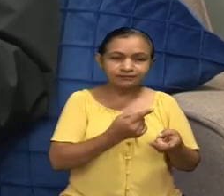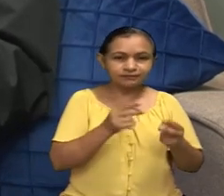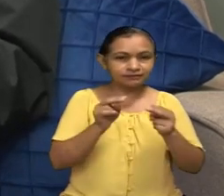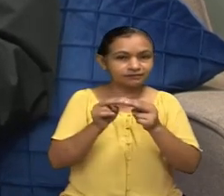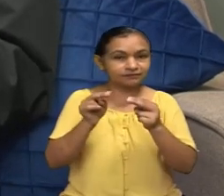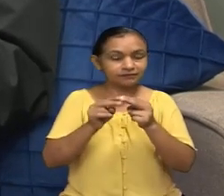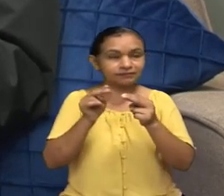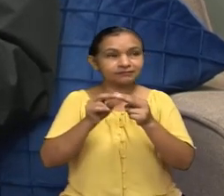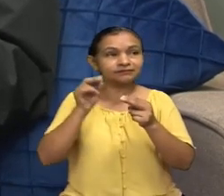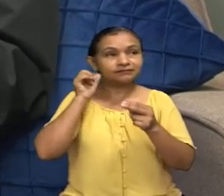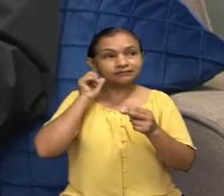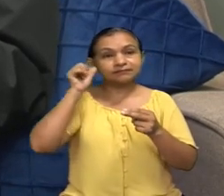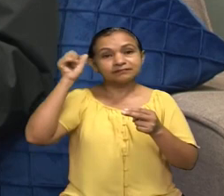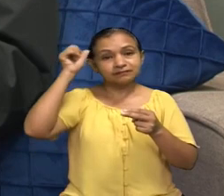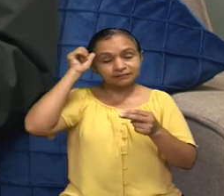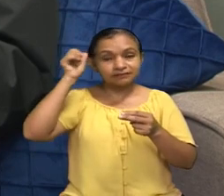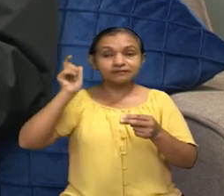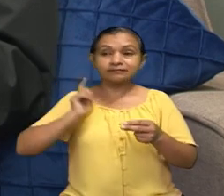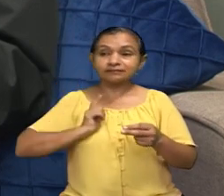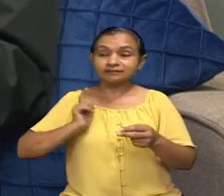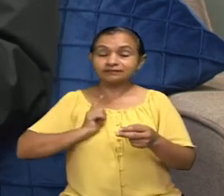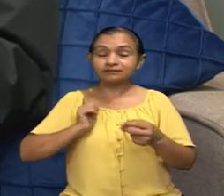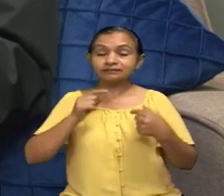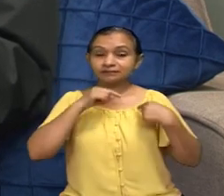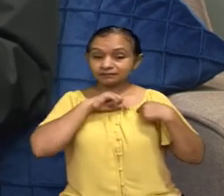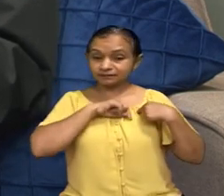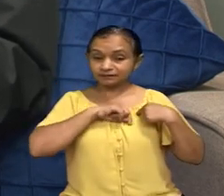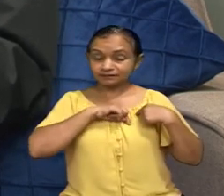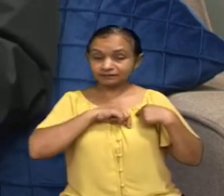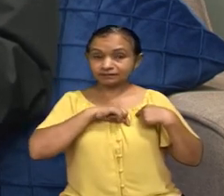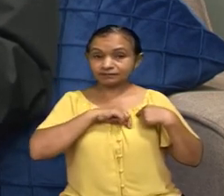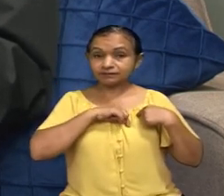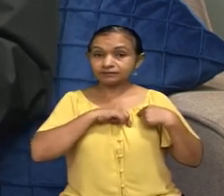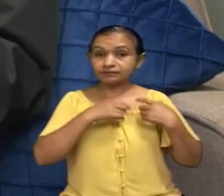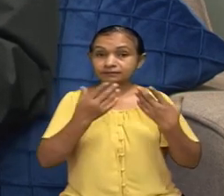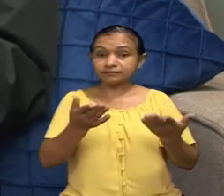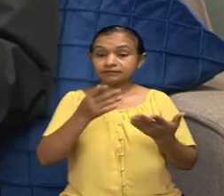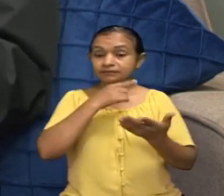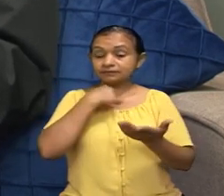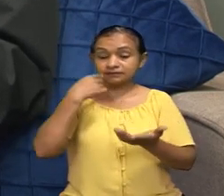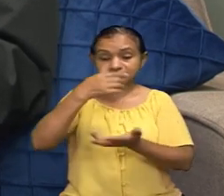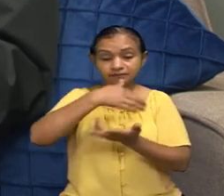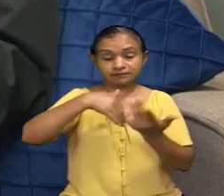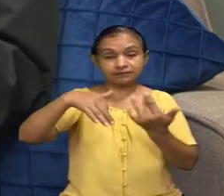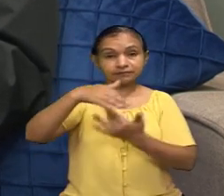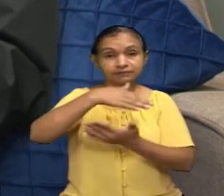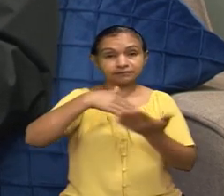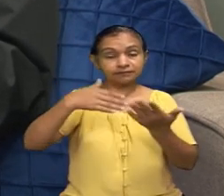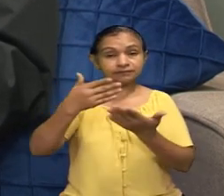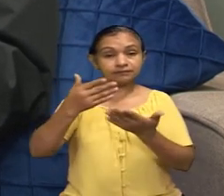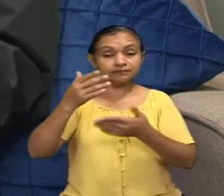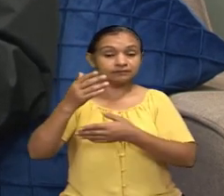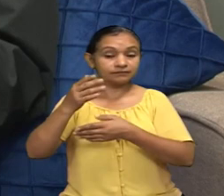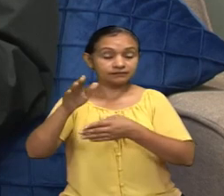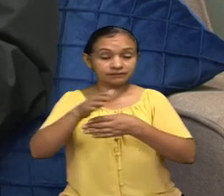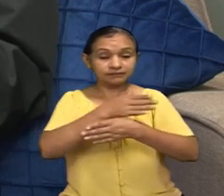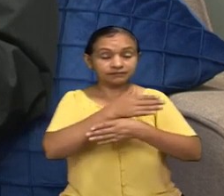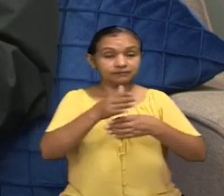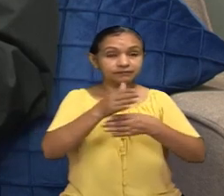los adultos mayores es tener la conciencia de estas relaciones cíclicas, generacionales